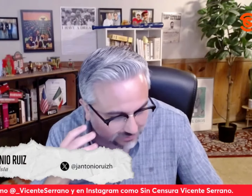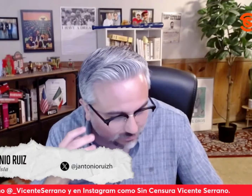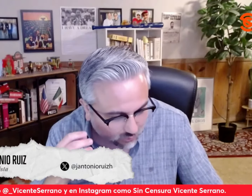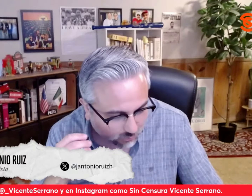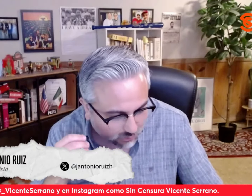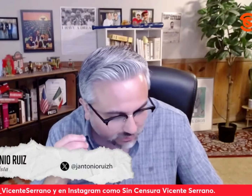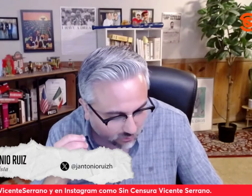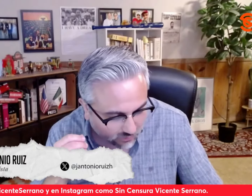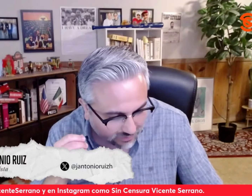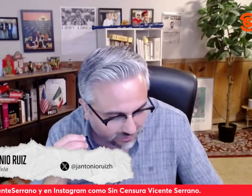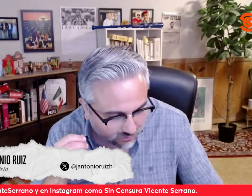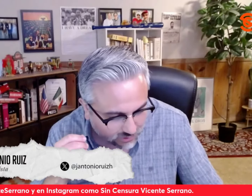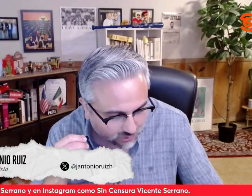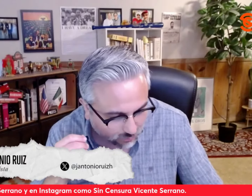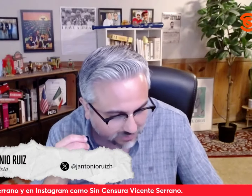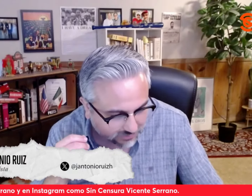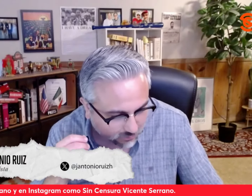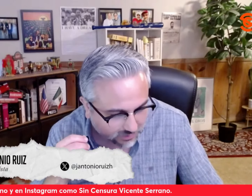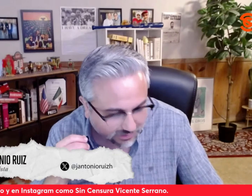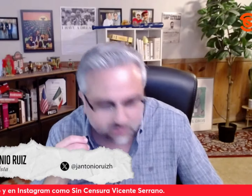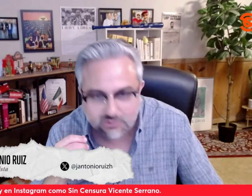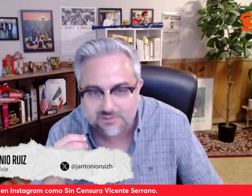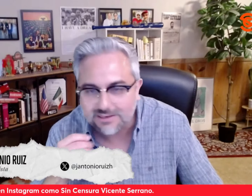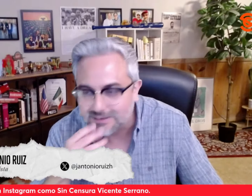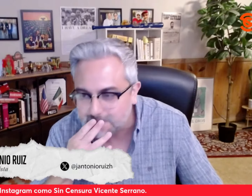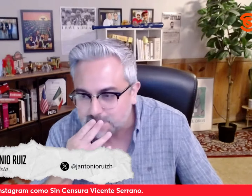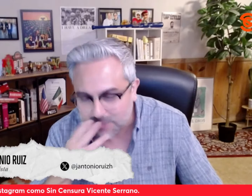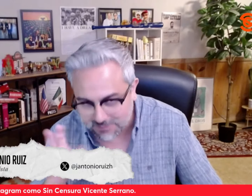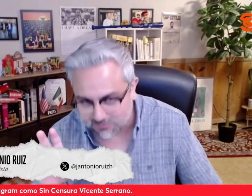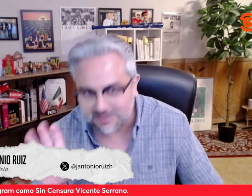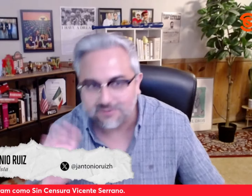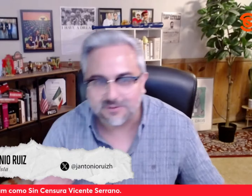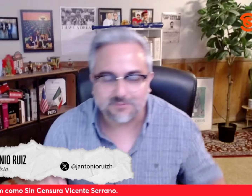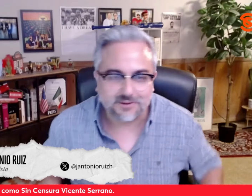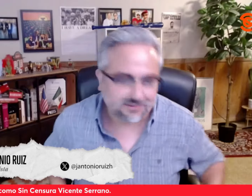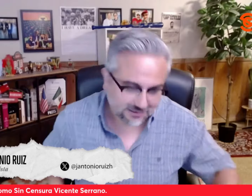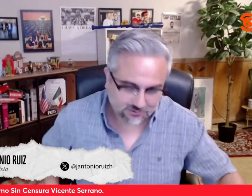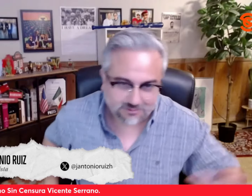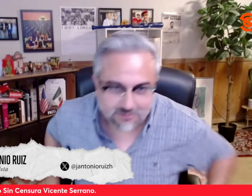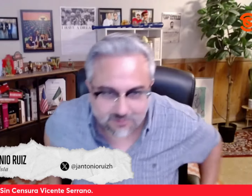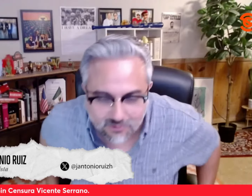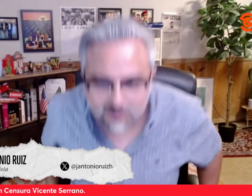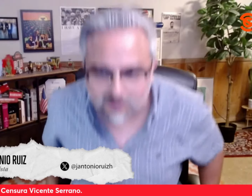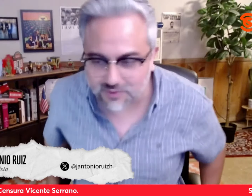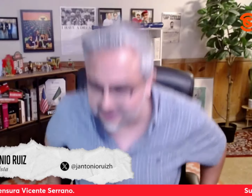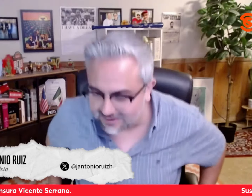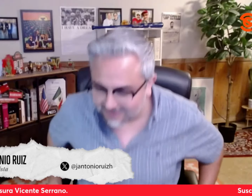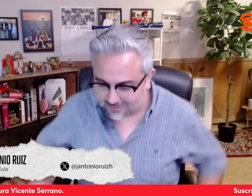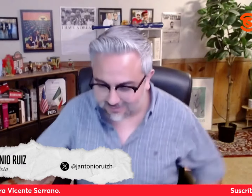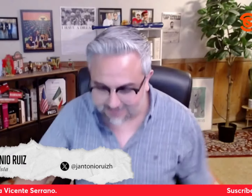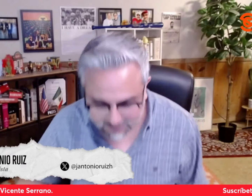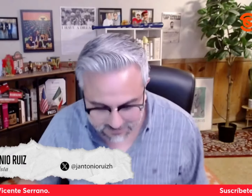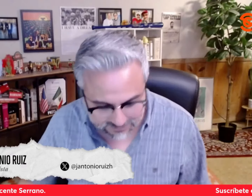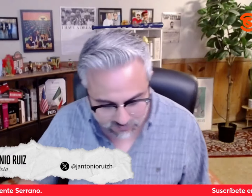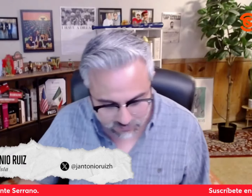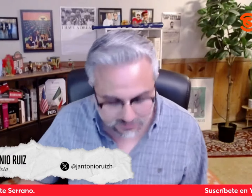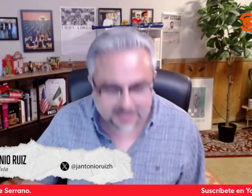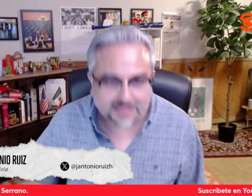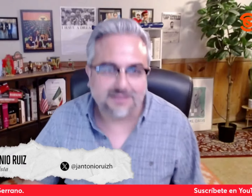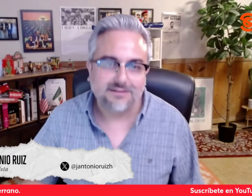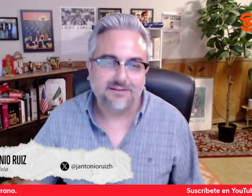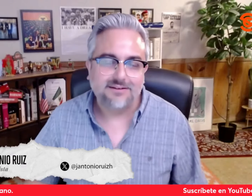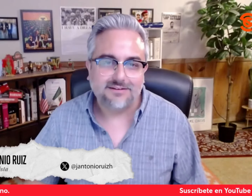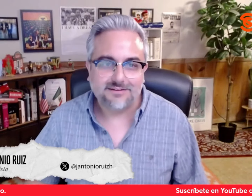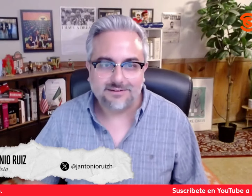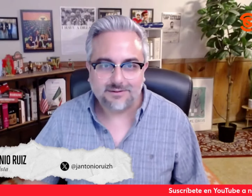de este mundo, pero si alguno anda de noche, tropieza porque la luz no está en él. Me acordé, ¿no? De por aquí. Ahí lo encontré, este versículo por